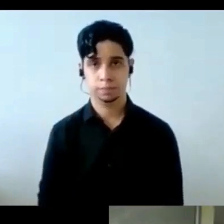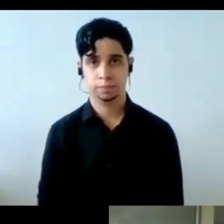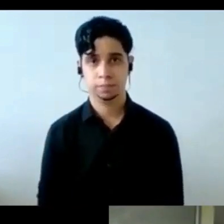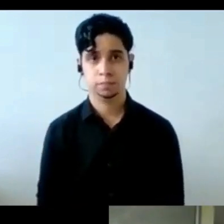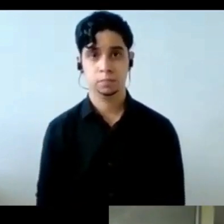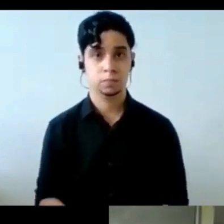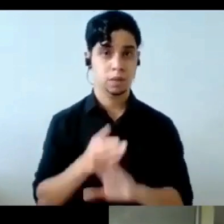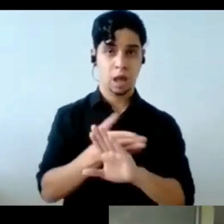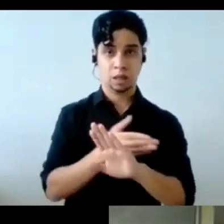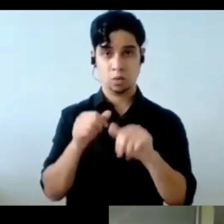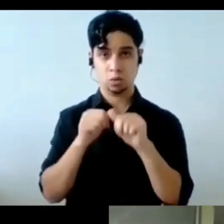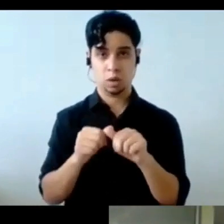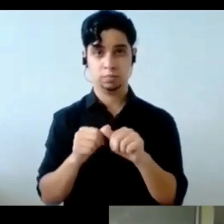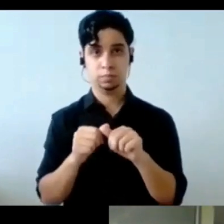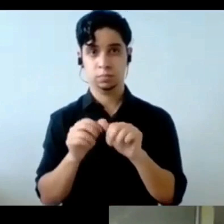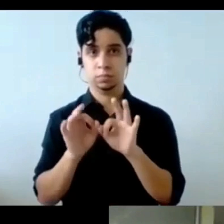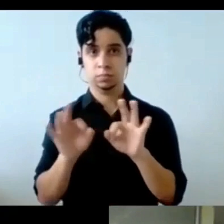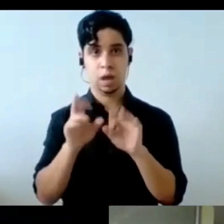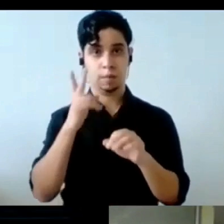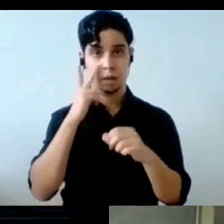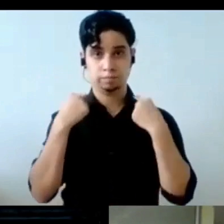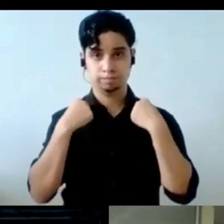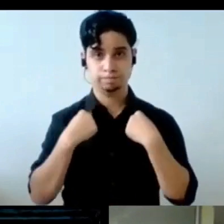de seguir, miren lo que estoy luciendo.